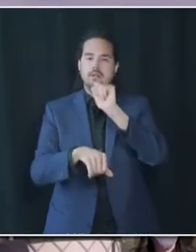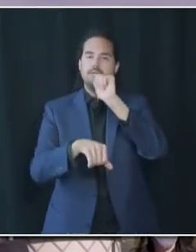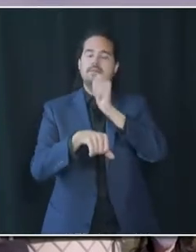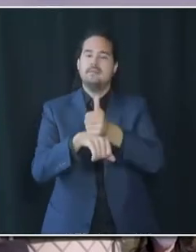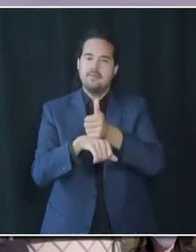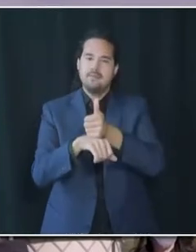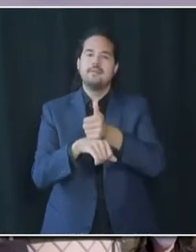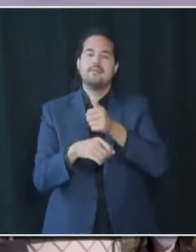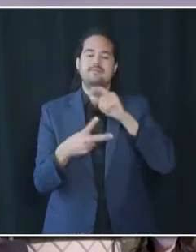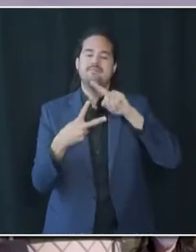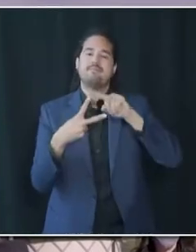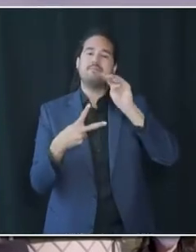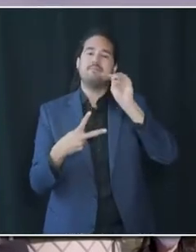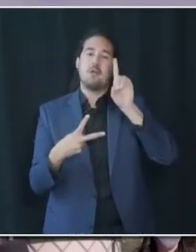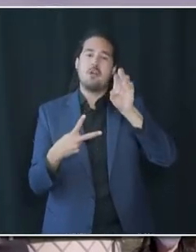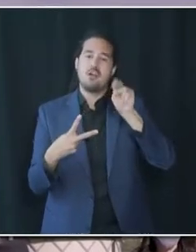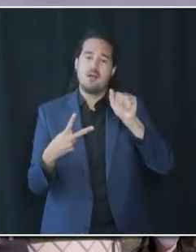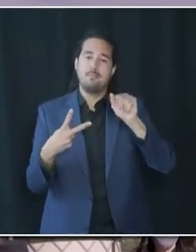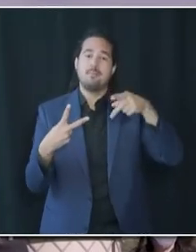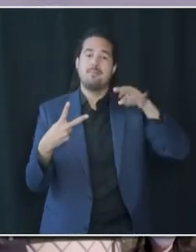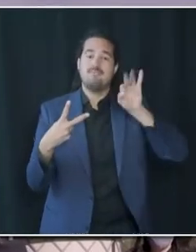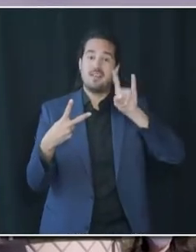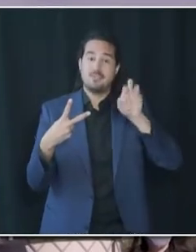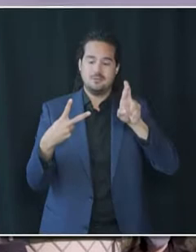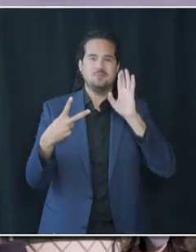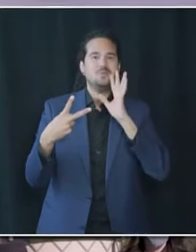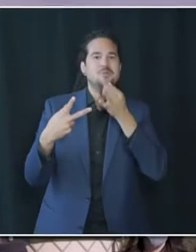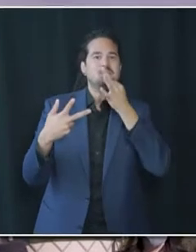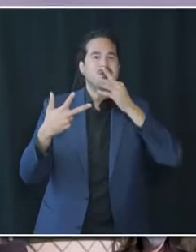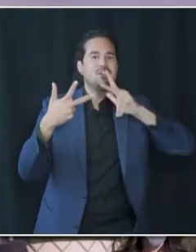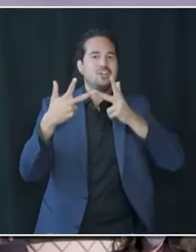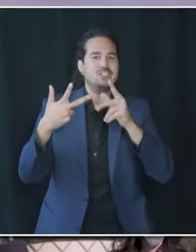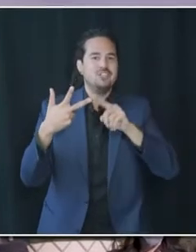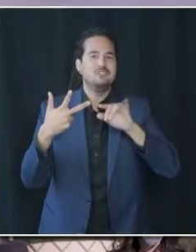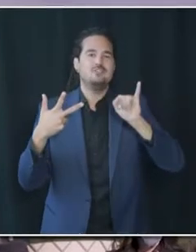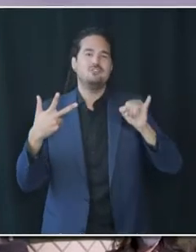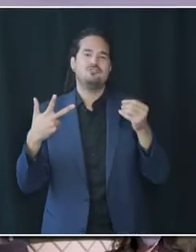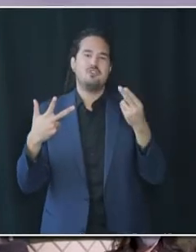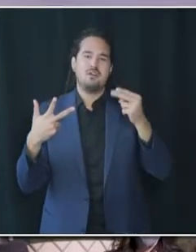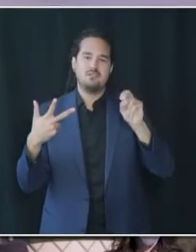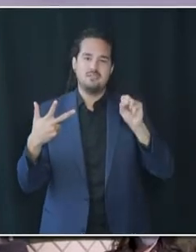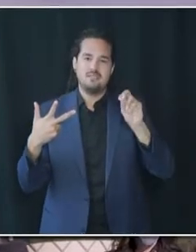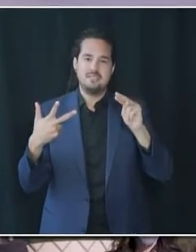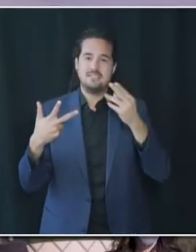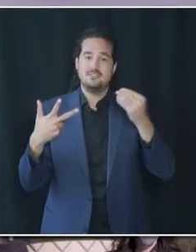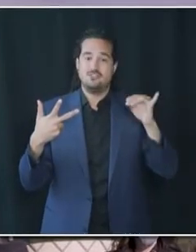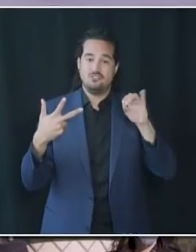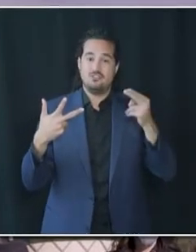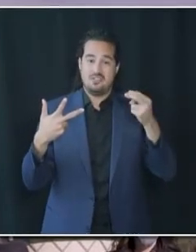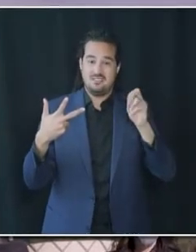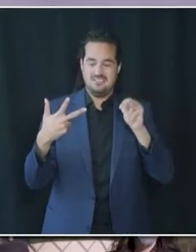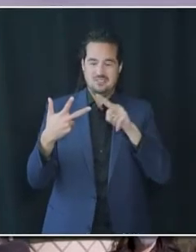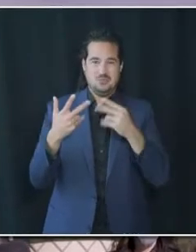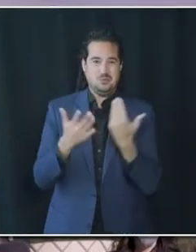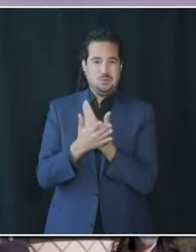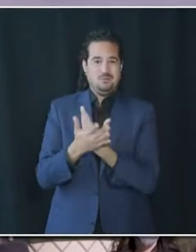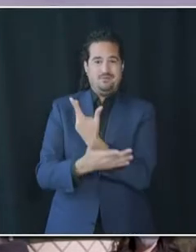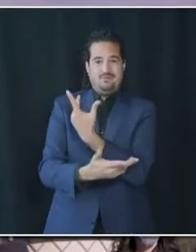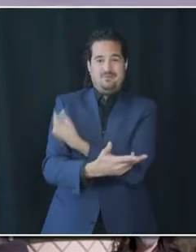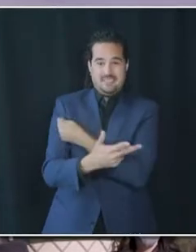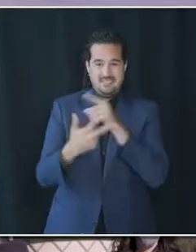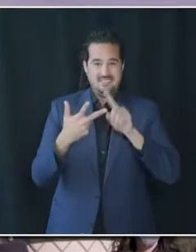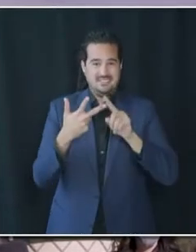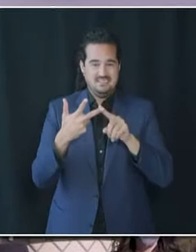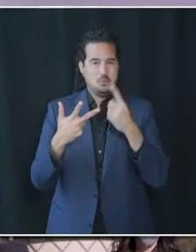aguardando y que ayudará a apresurar el proceso de administrar vacunaciones para cerrar discúlpenme